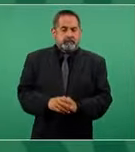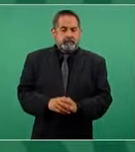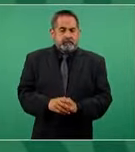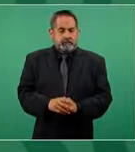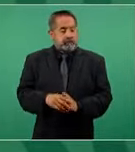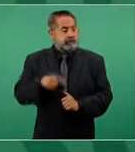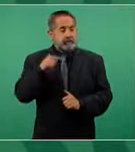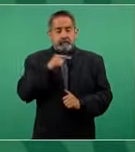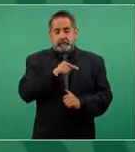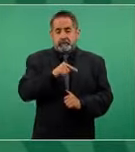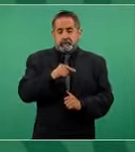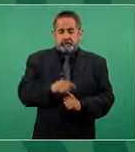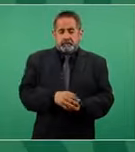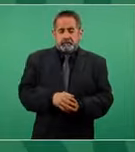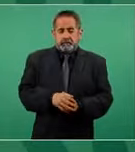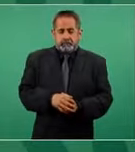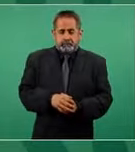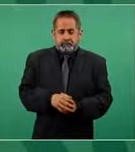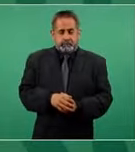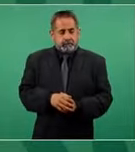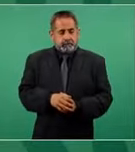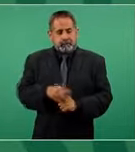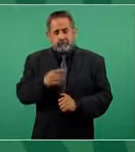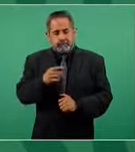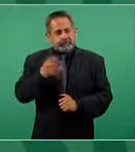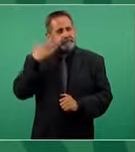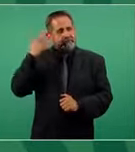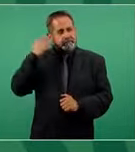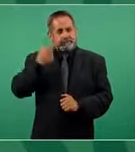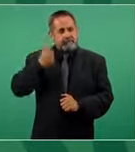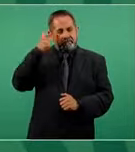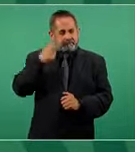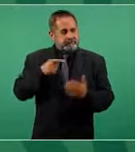fue de las primeras veces